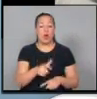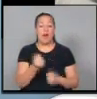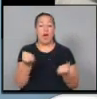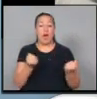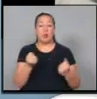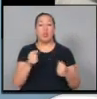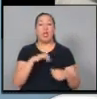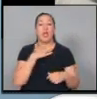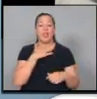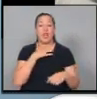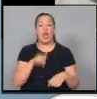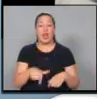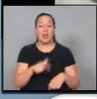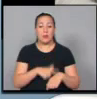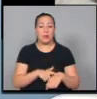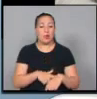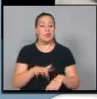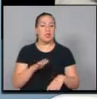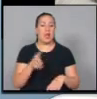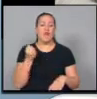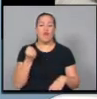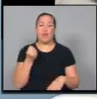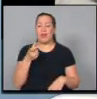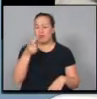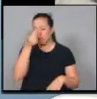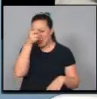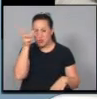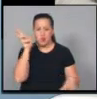este momento son intensamente buscados por la policía.